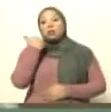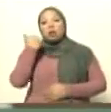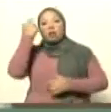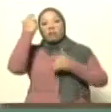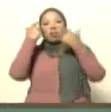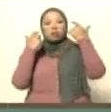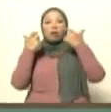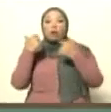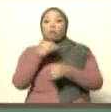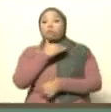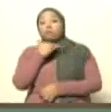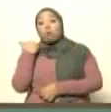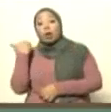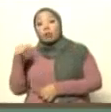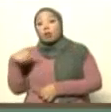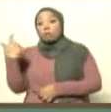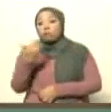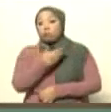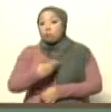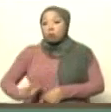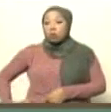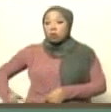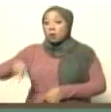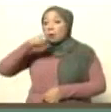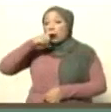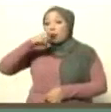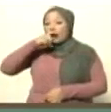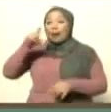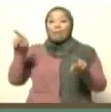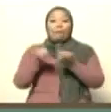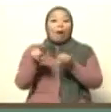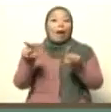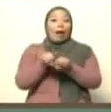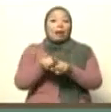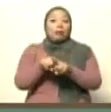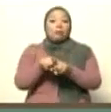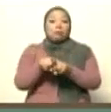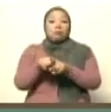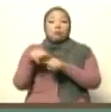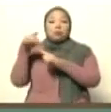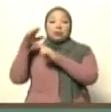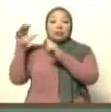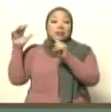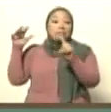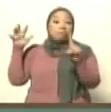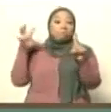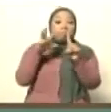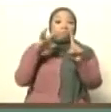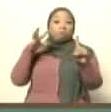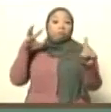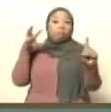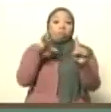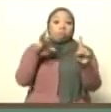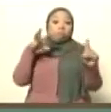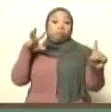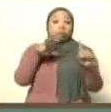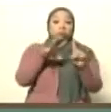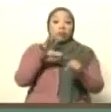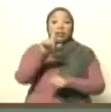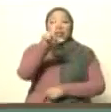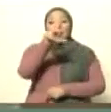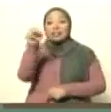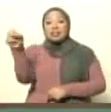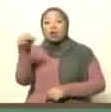comenzando Nicolás Maduro como presidente. Y comenzaron aquí lo que ellos llamaron la salida. Más de 100 muertos en ese